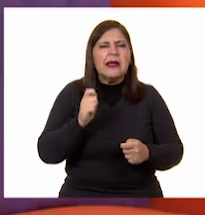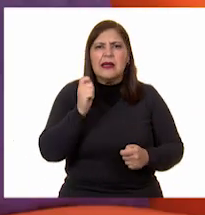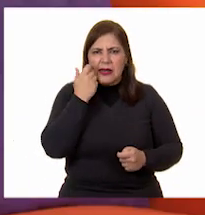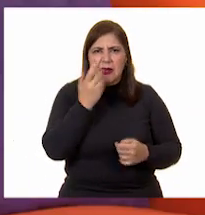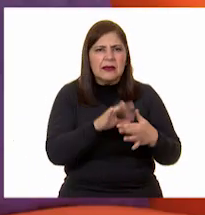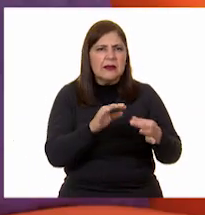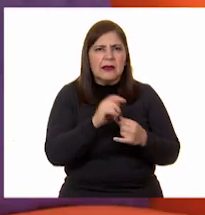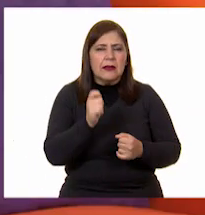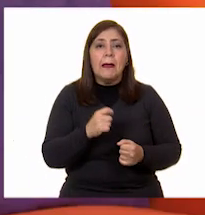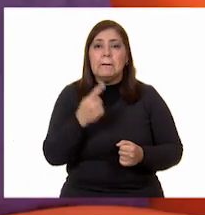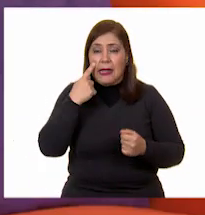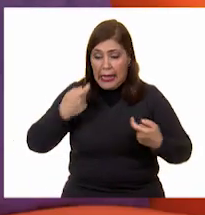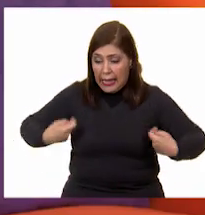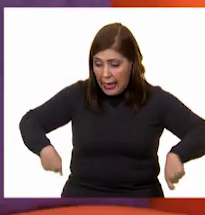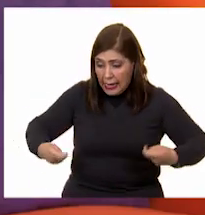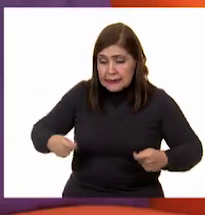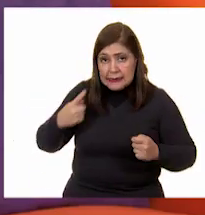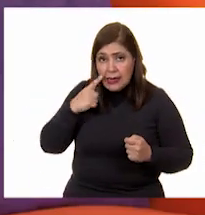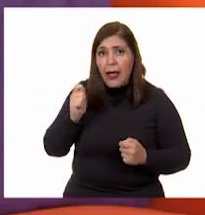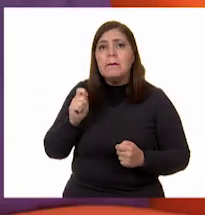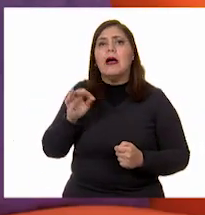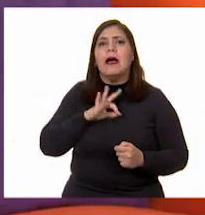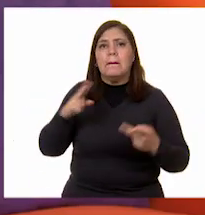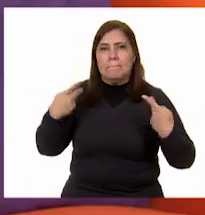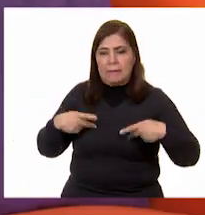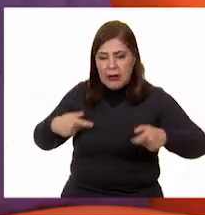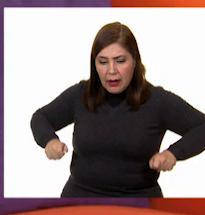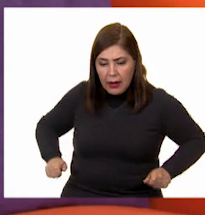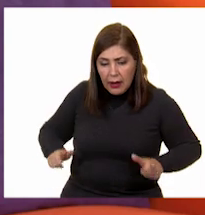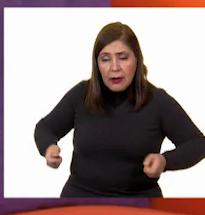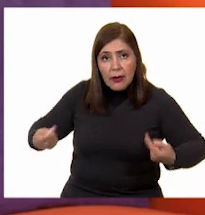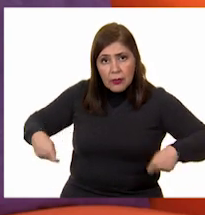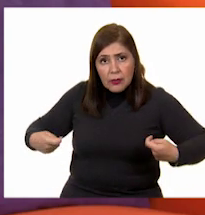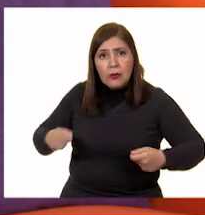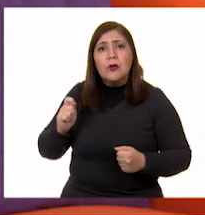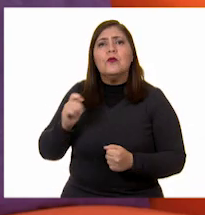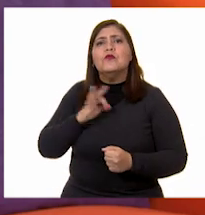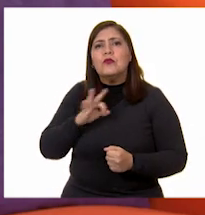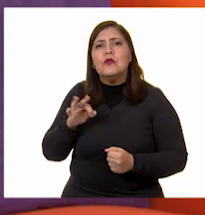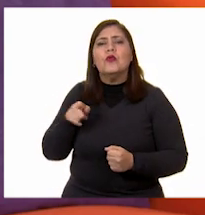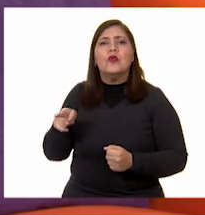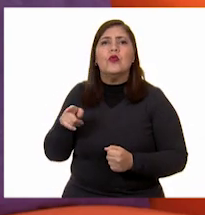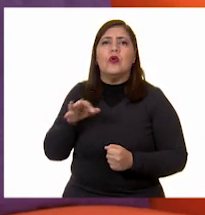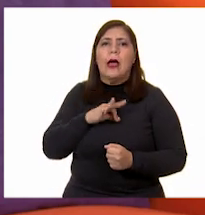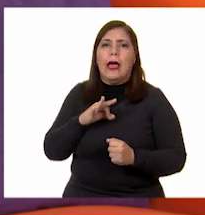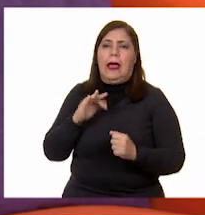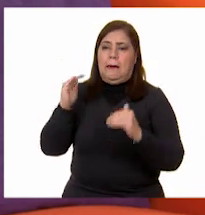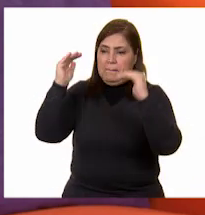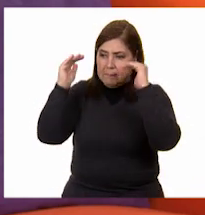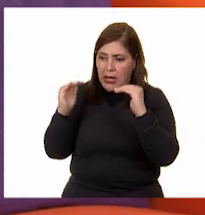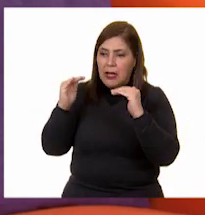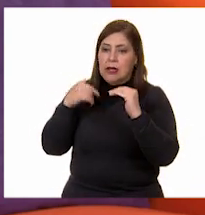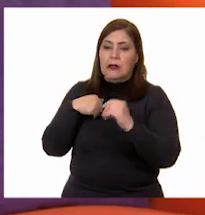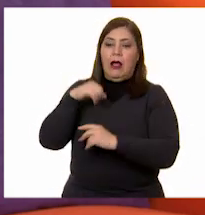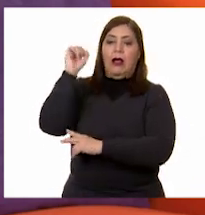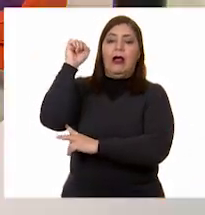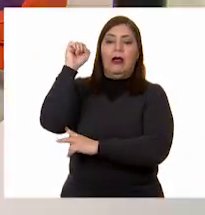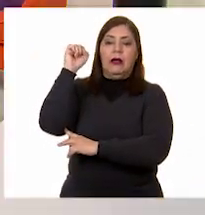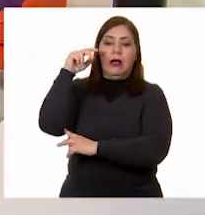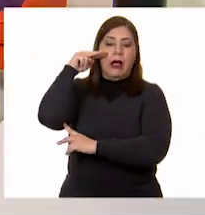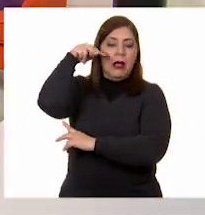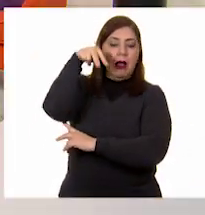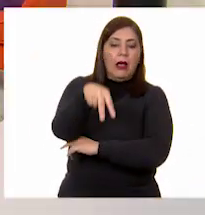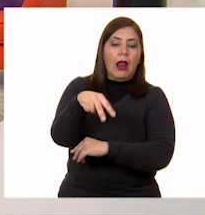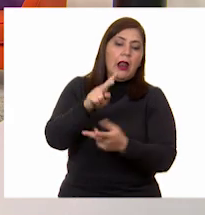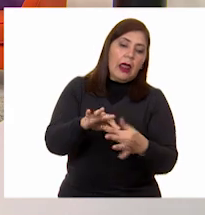Ah, mira. Lo que pasa es que las y los usuarios de silla de ruedas están en una posición más abajo que la persona que está de